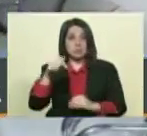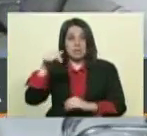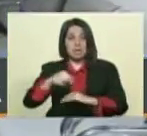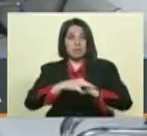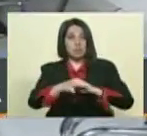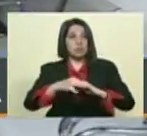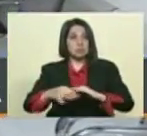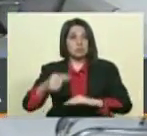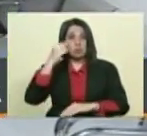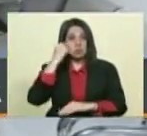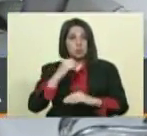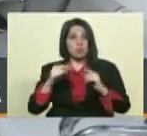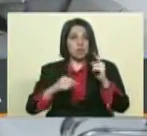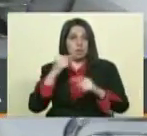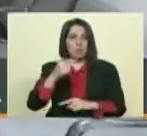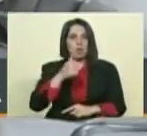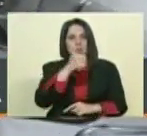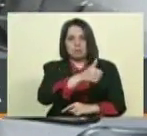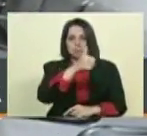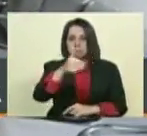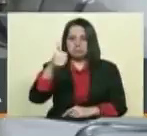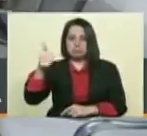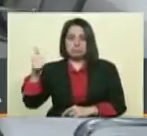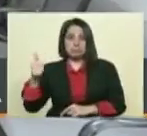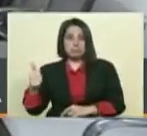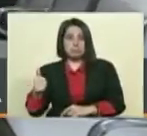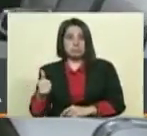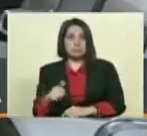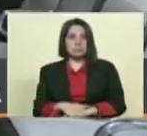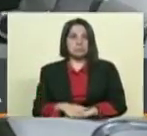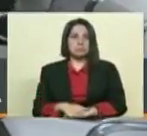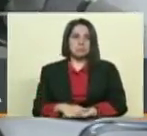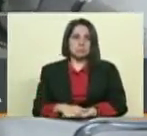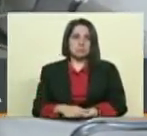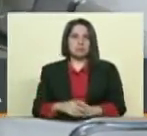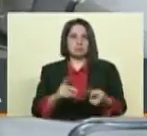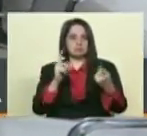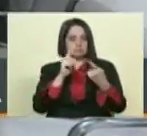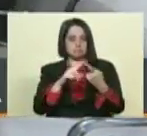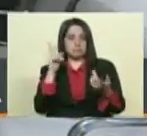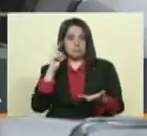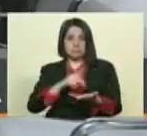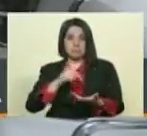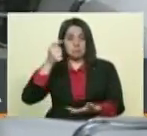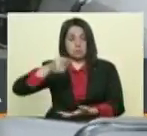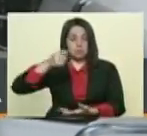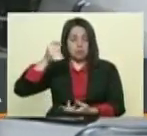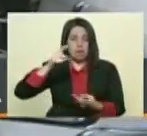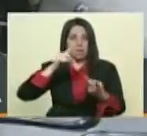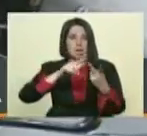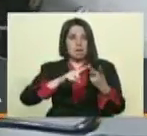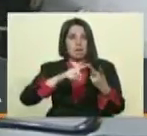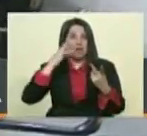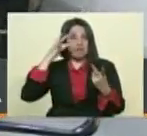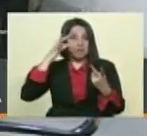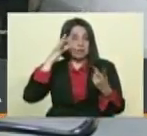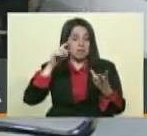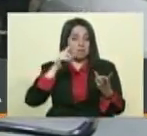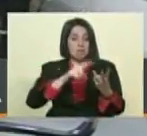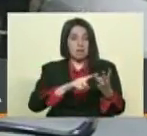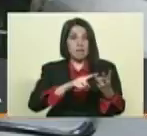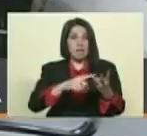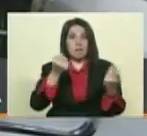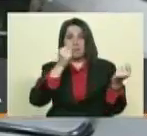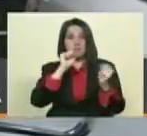próximas semanas vamos a inaugurar una por municipio. Vamos a inaugurar con presencia del tribunal, con presencia de la fiscalía, con presencia de la